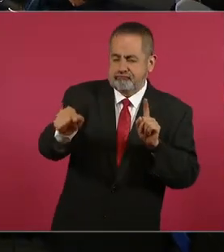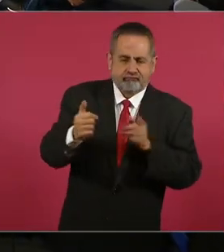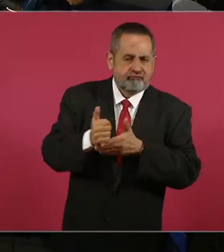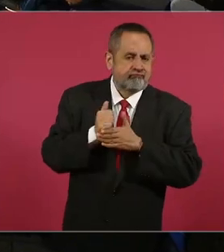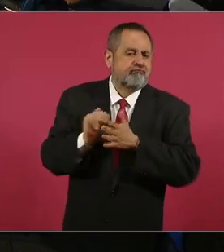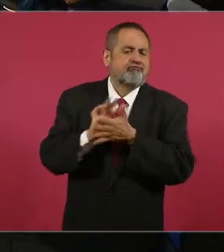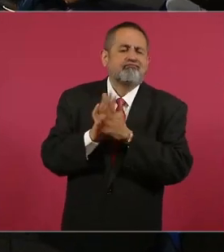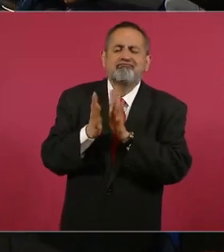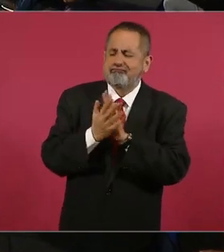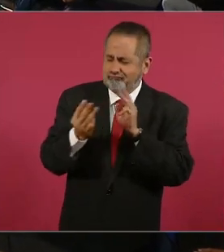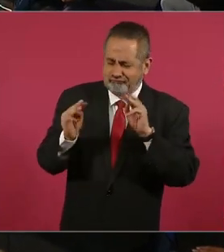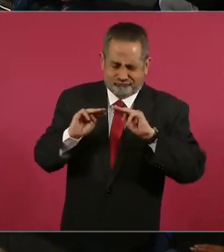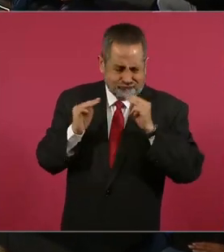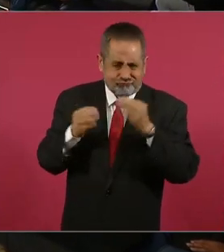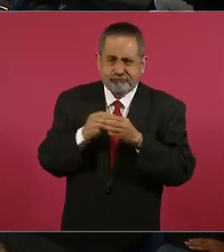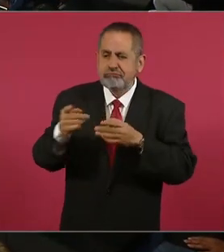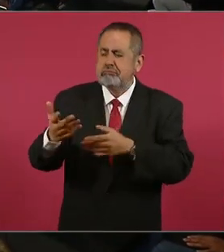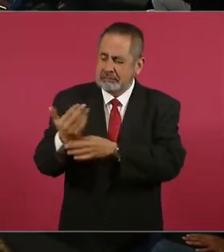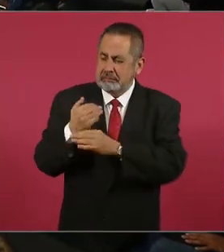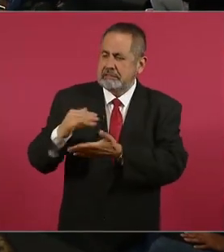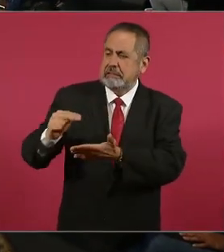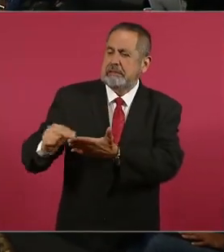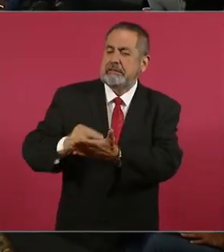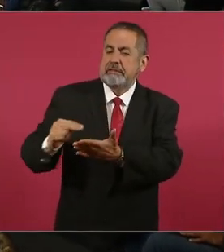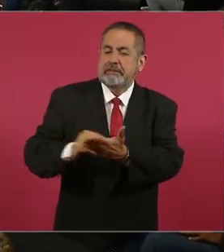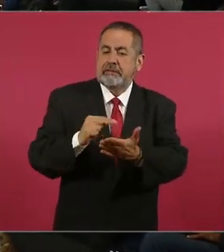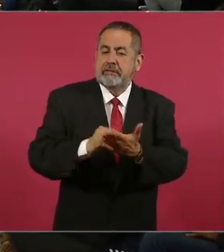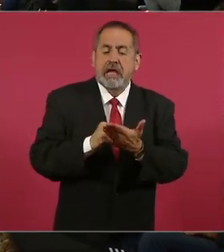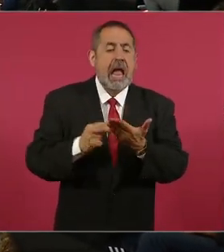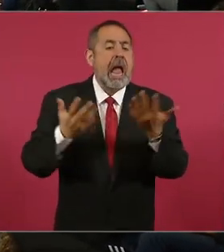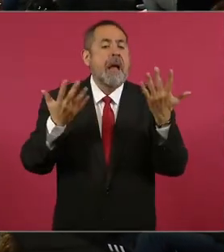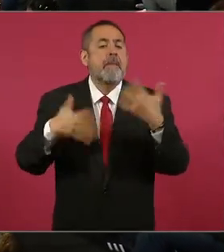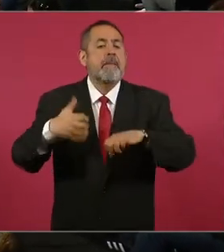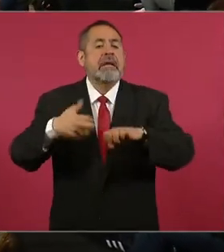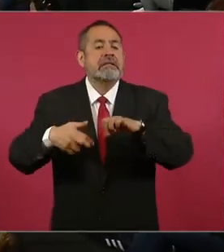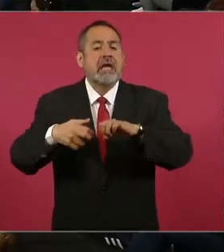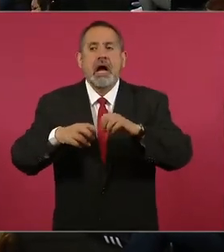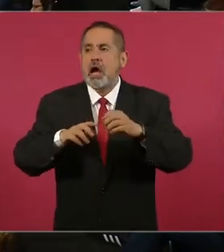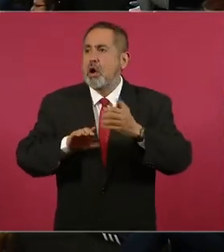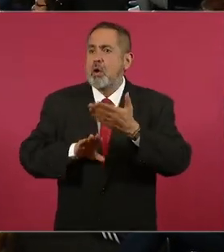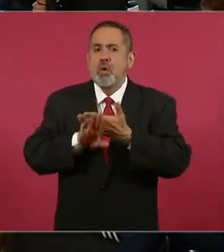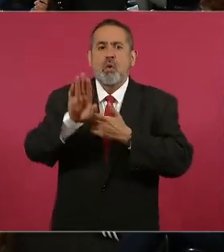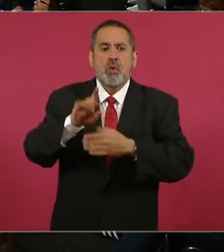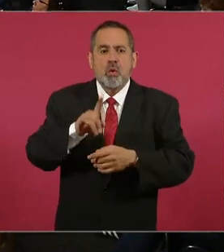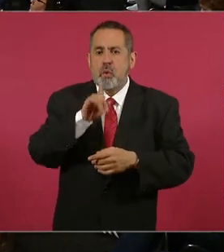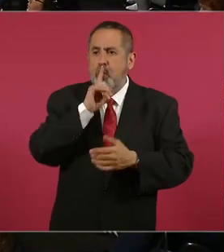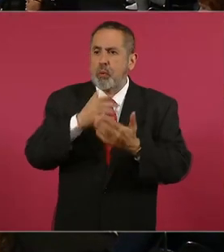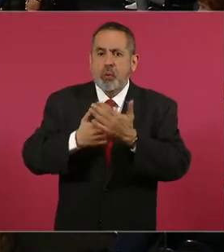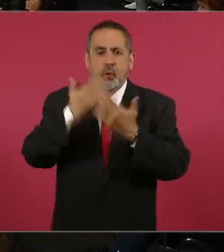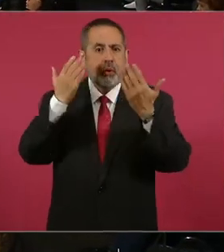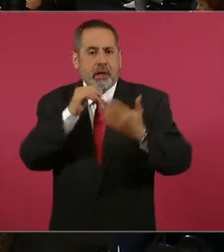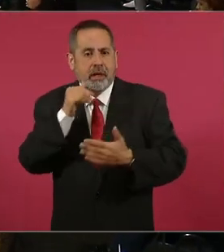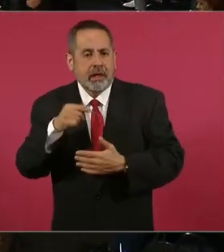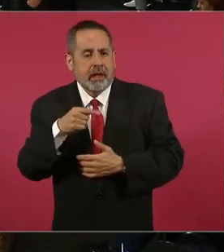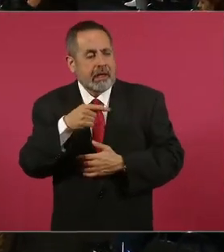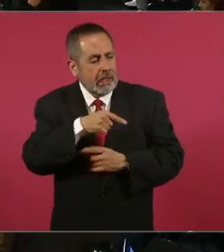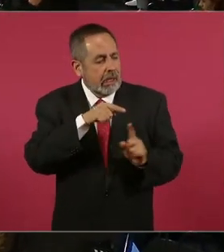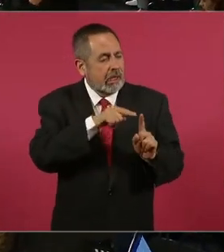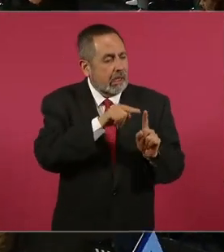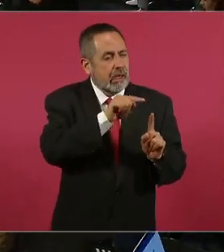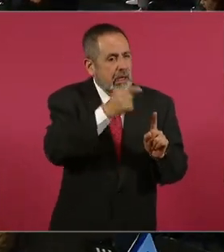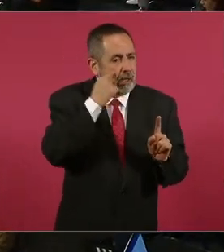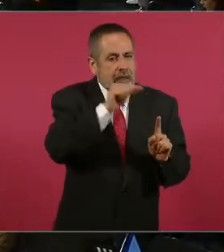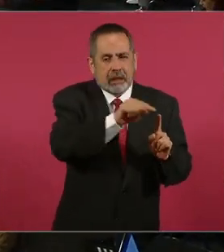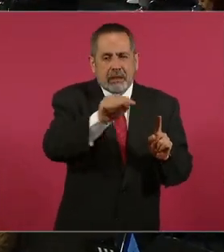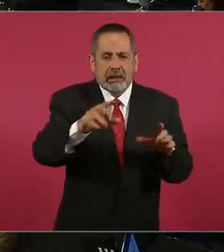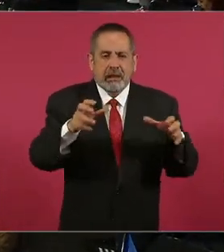que firmaban como parte de empresas fantasma. Es decir, estos agentes pues fueron también parte de todo